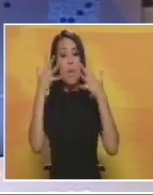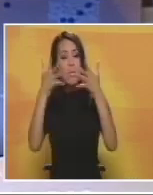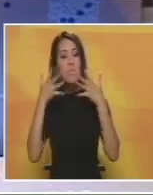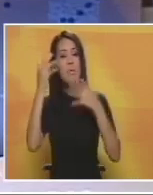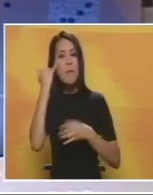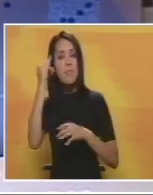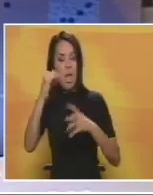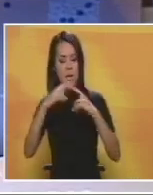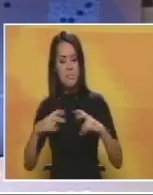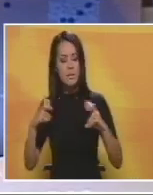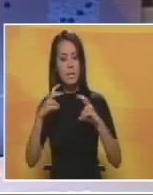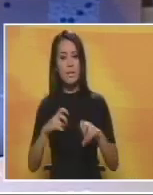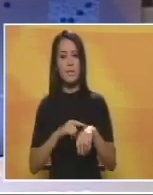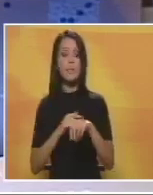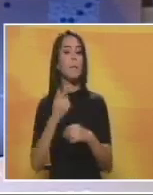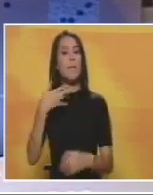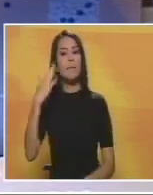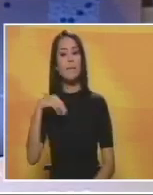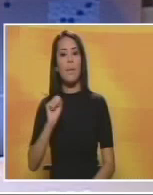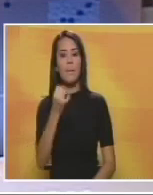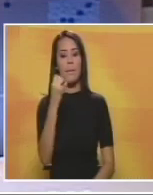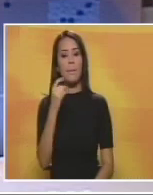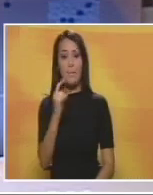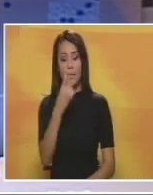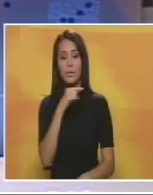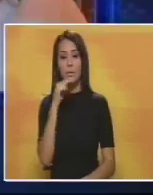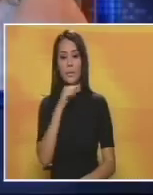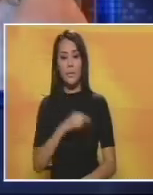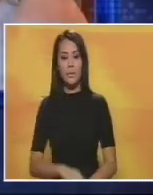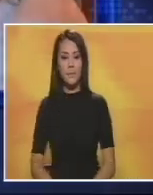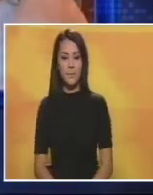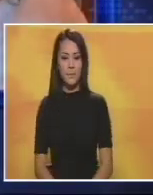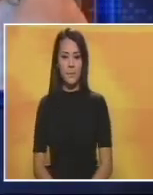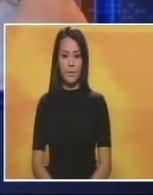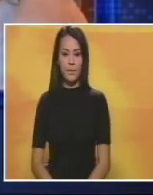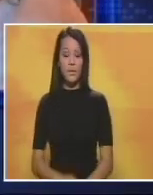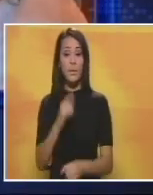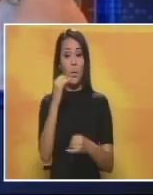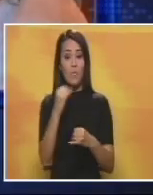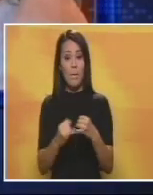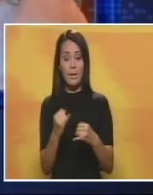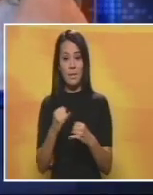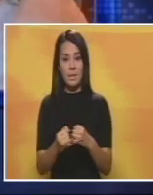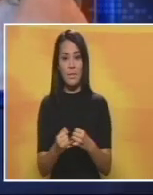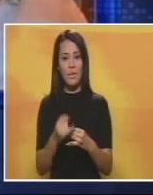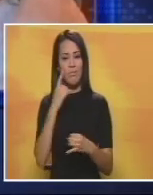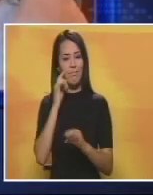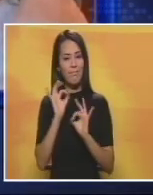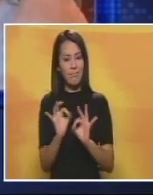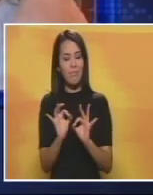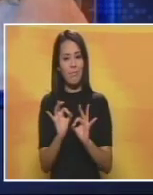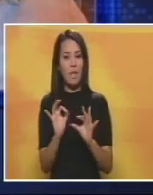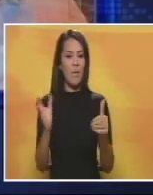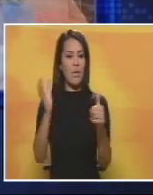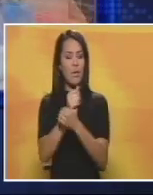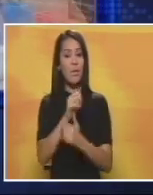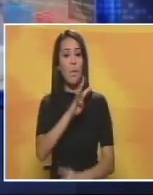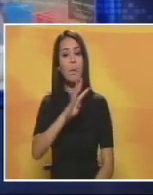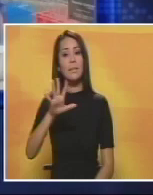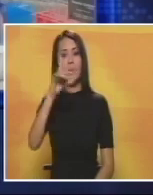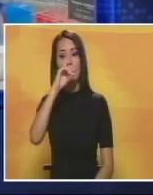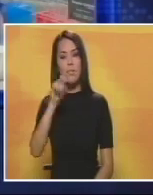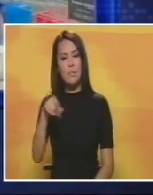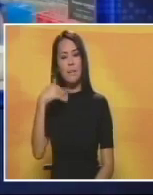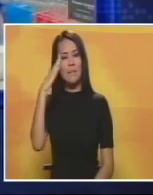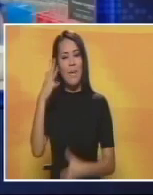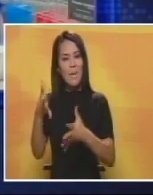la inmunooncología el pasado 1 de octubre. Con un apellido acorde con su logro, Vence, de 45 años, sabe